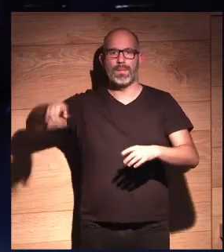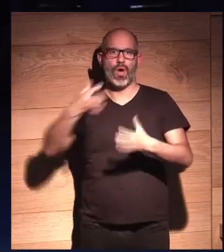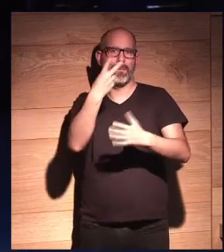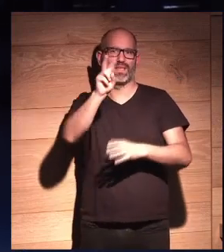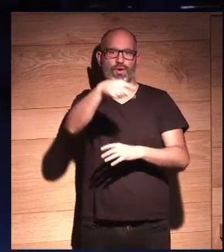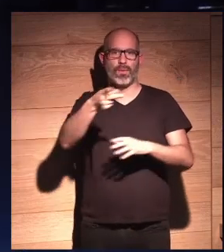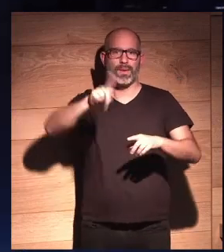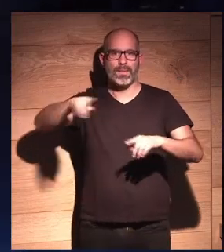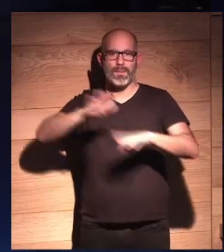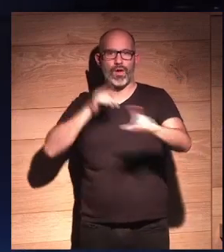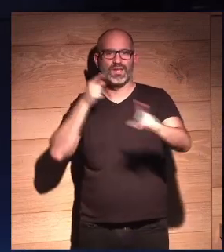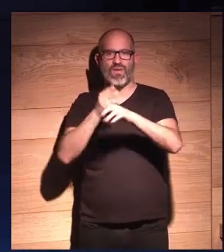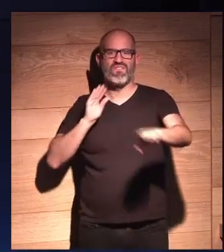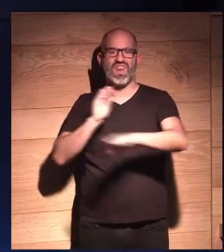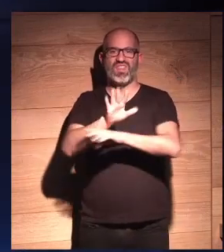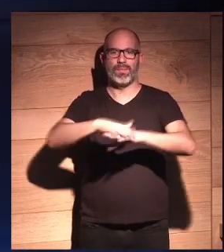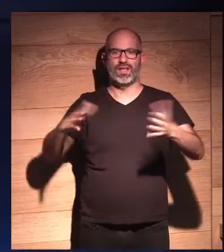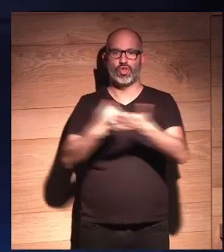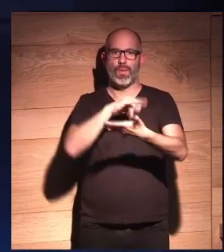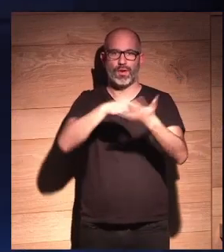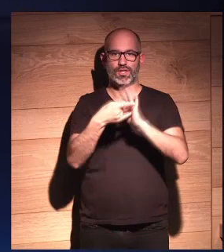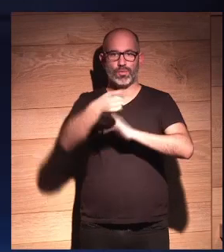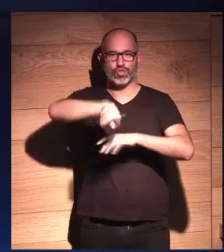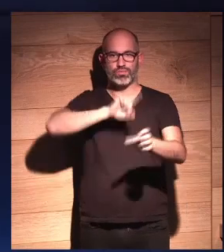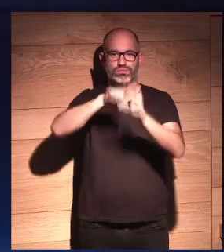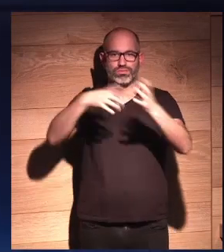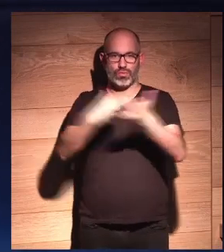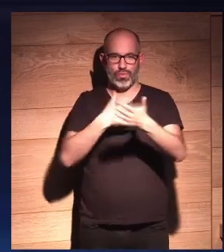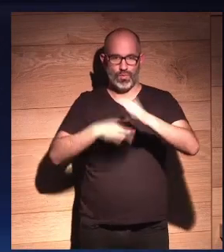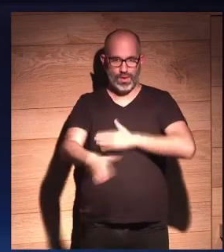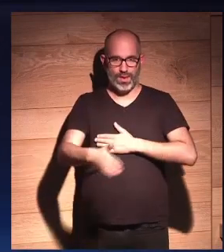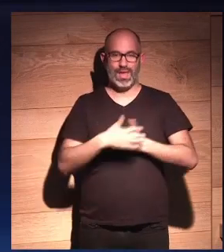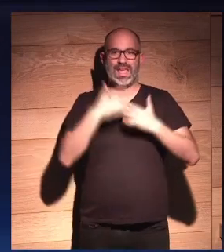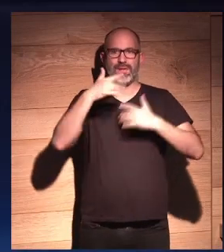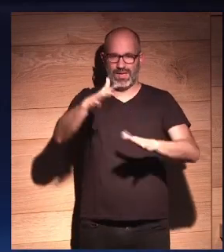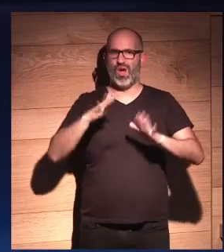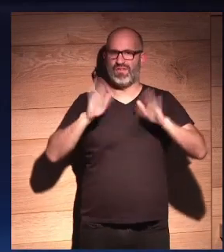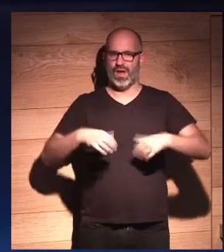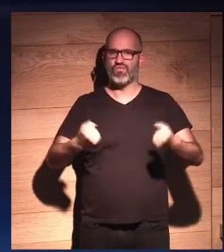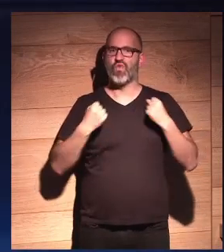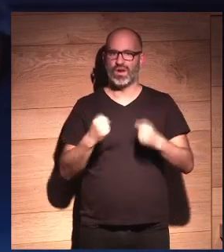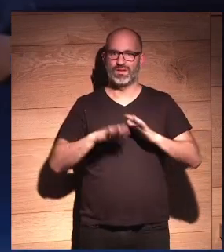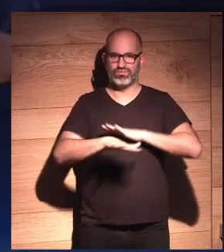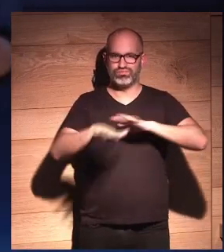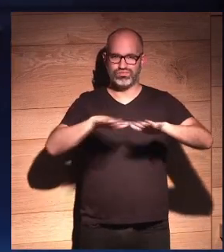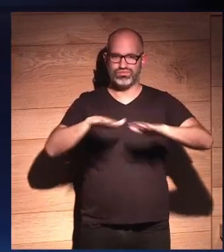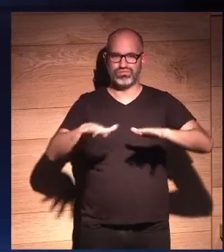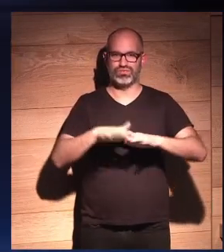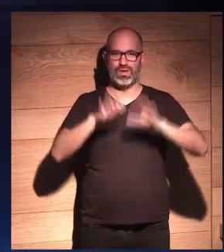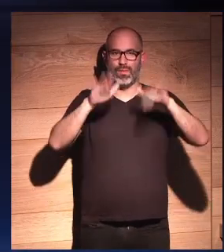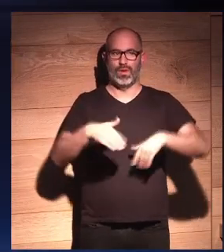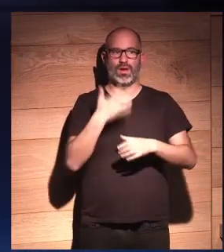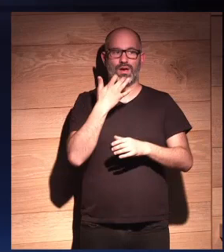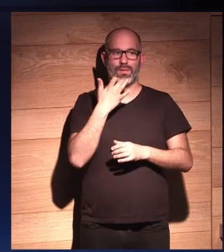mes para financiar todos los proyectos en los que creéis, en los que estáis participando, en los que estáis jugando. Y de verdad que es potentísimo. Os he puesto un ejemplo que era